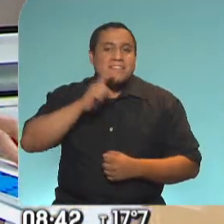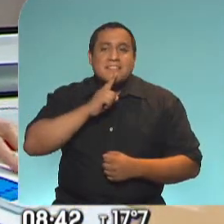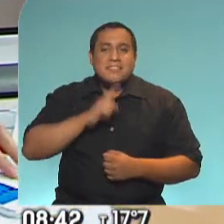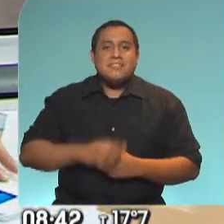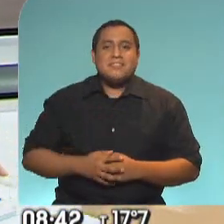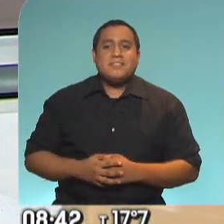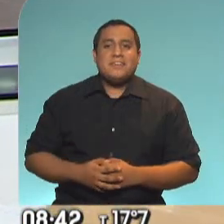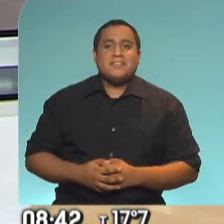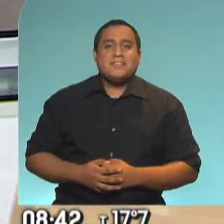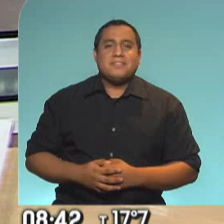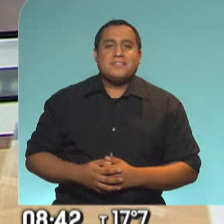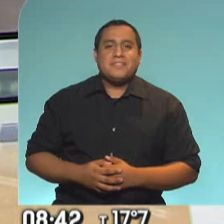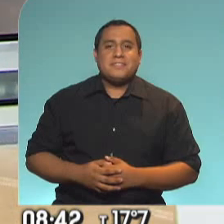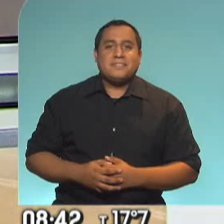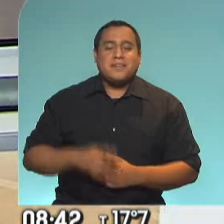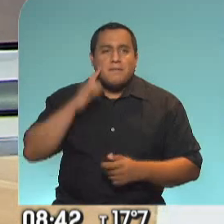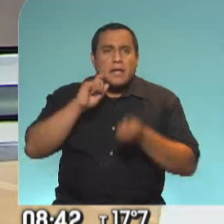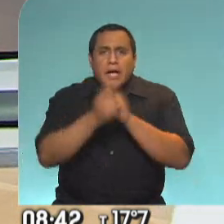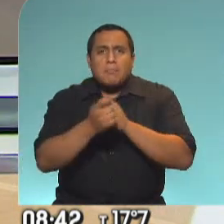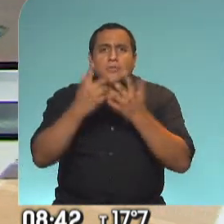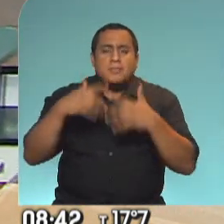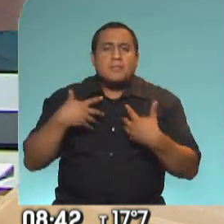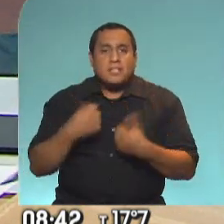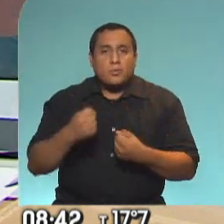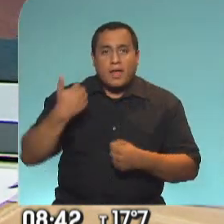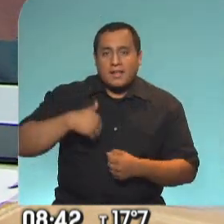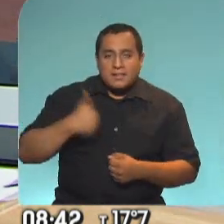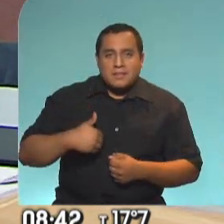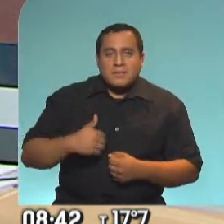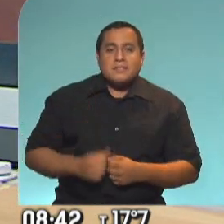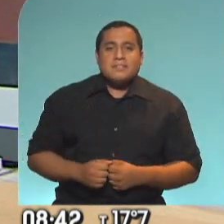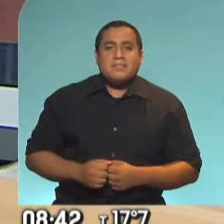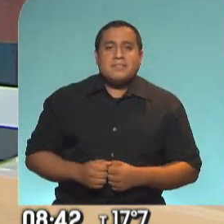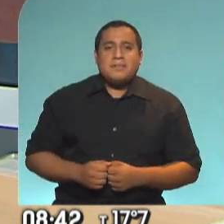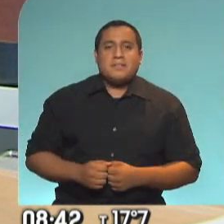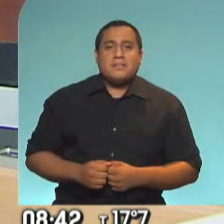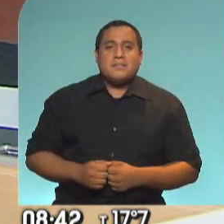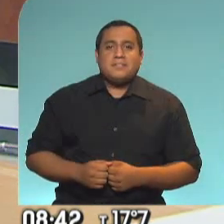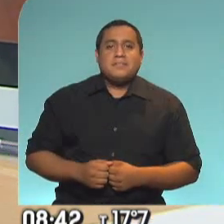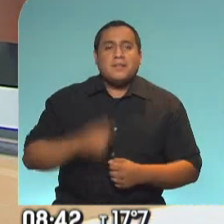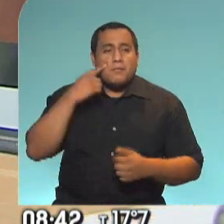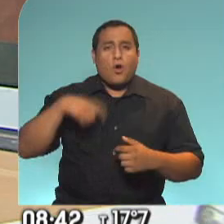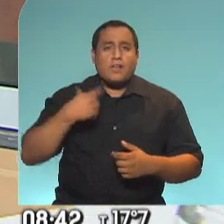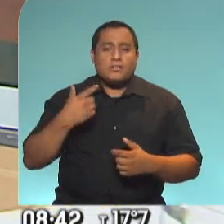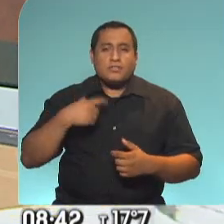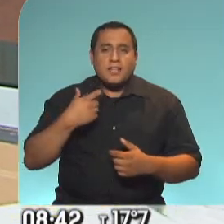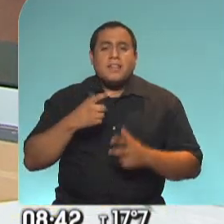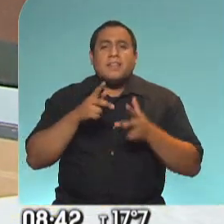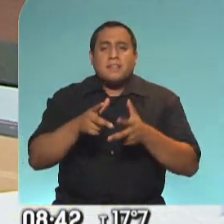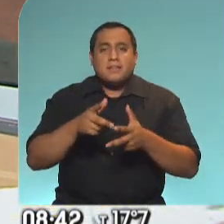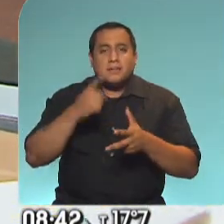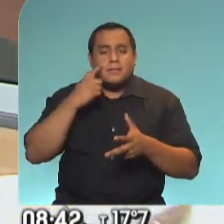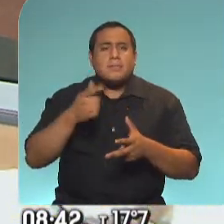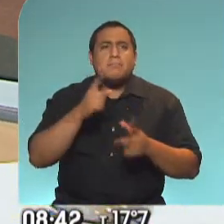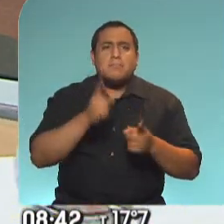rumores de reforma del sistema de salud en la Argentina. Señalaron que las obras sociales gremiales son